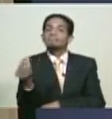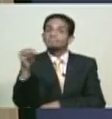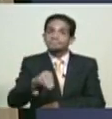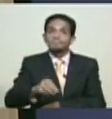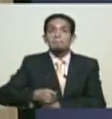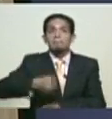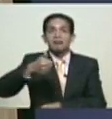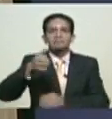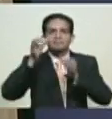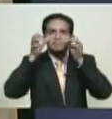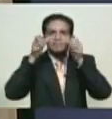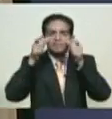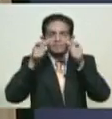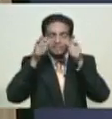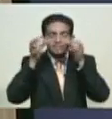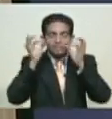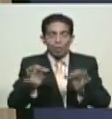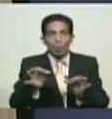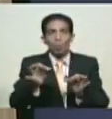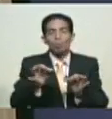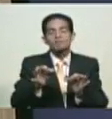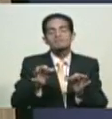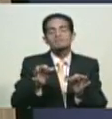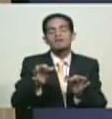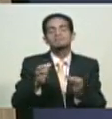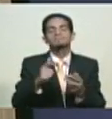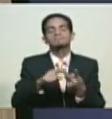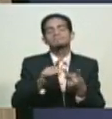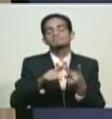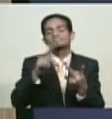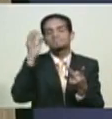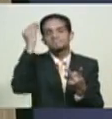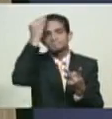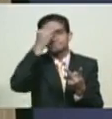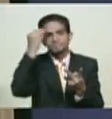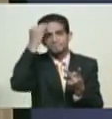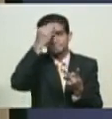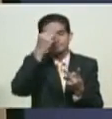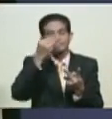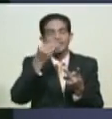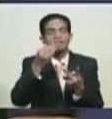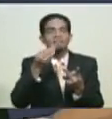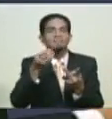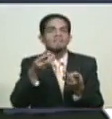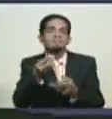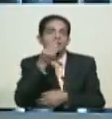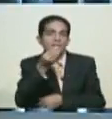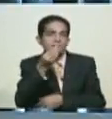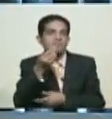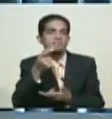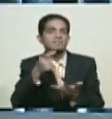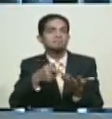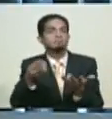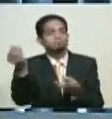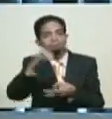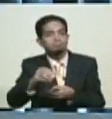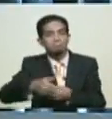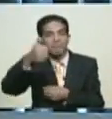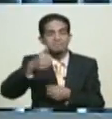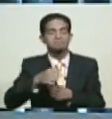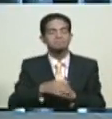reforcemos el tema de la seguridad alimenticia de que reforcemos el tema de la seguridad económica muchas gracias bueno muchas gracias